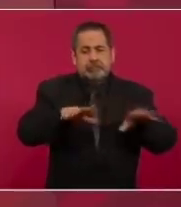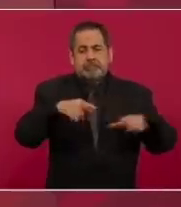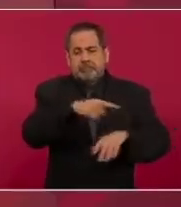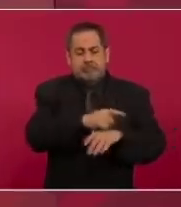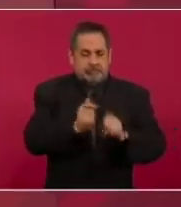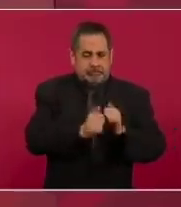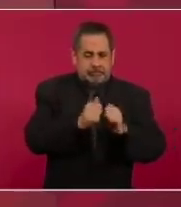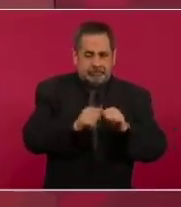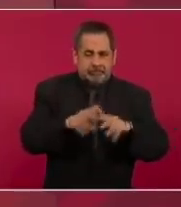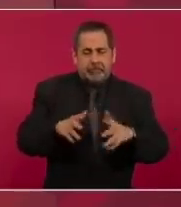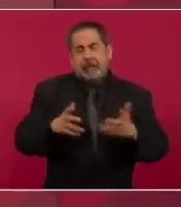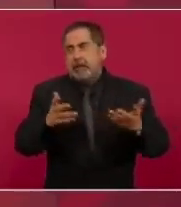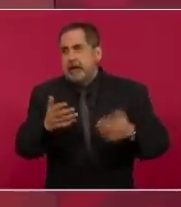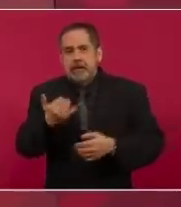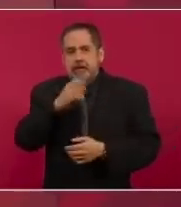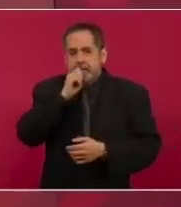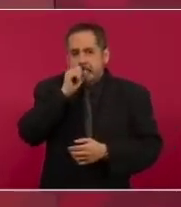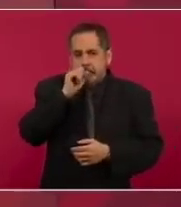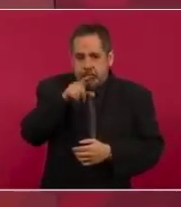y además